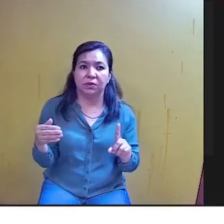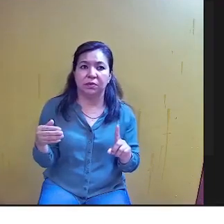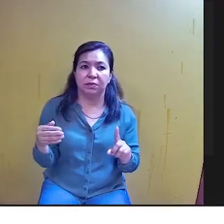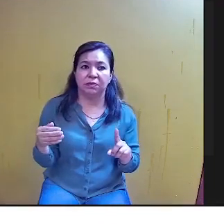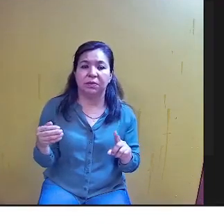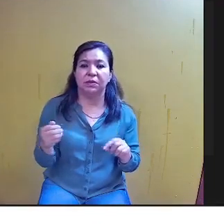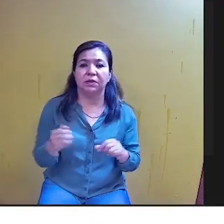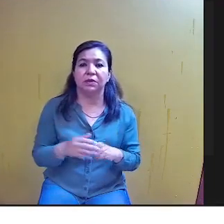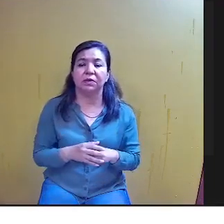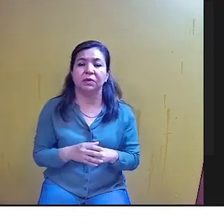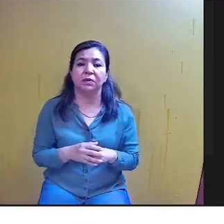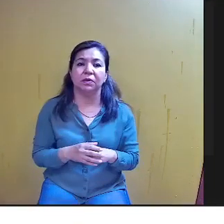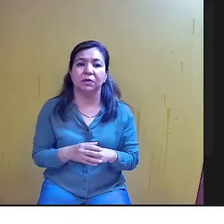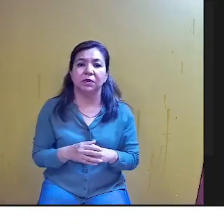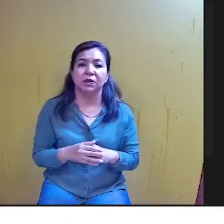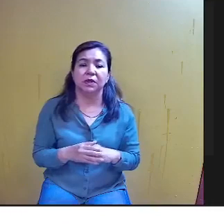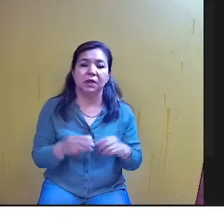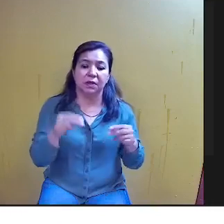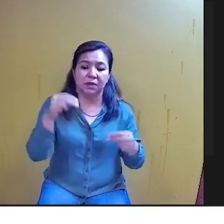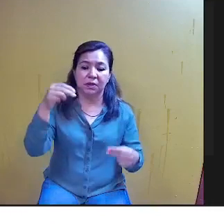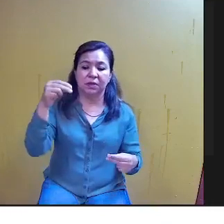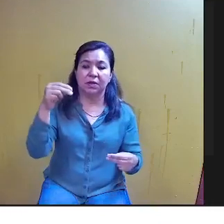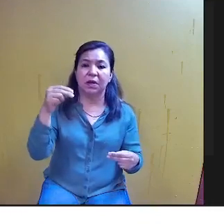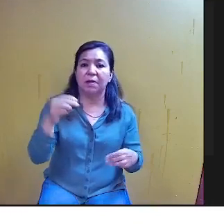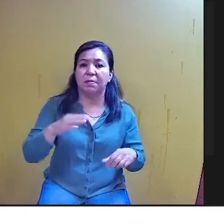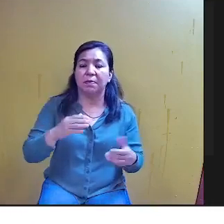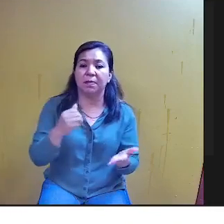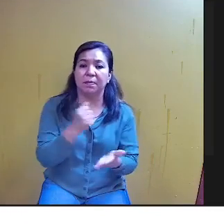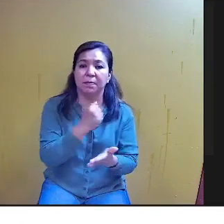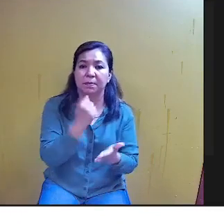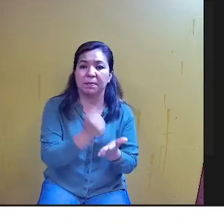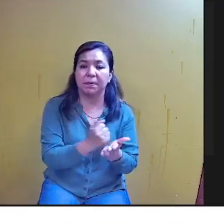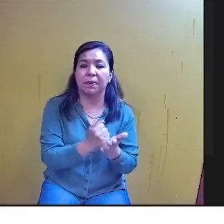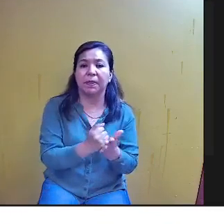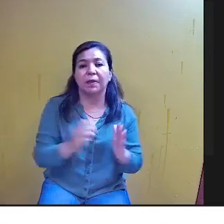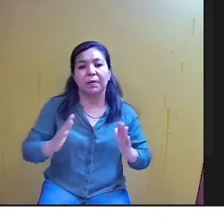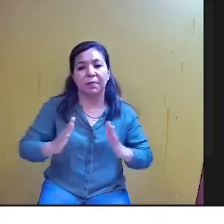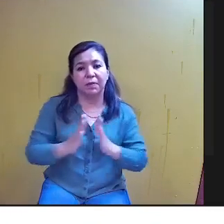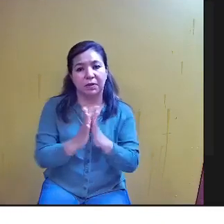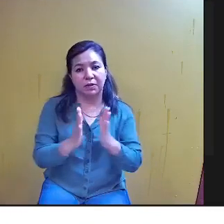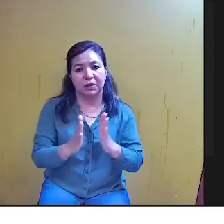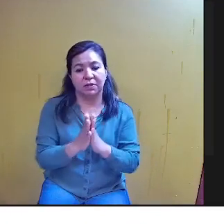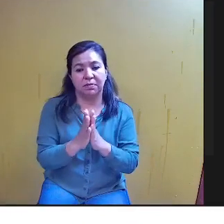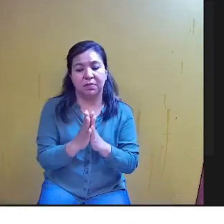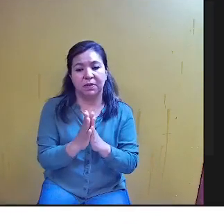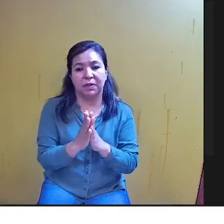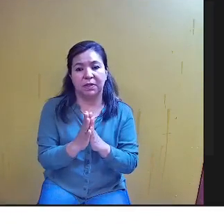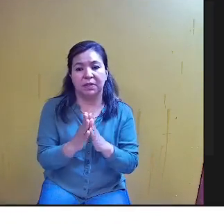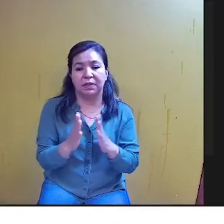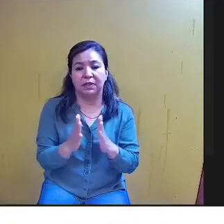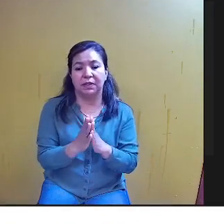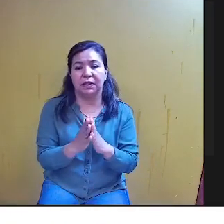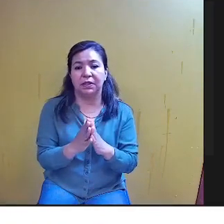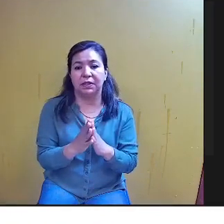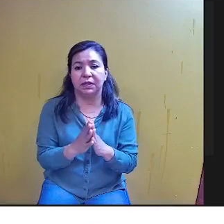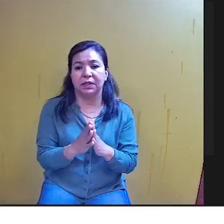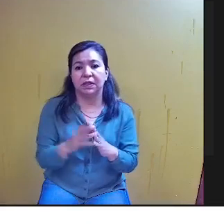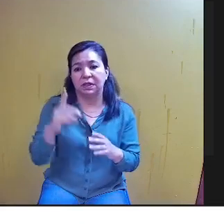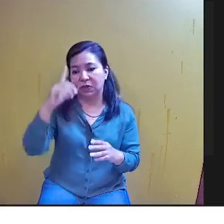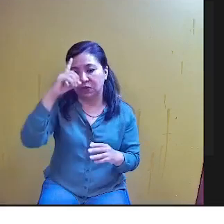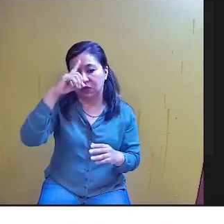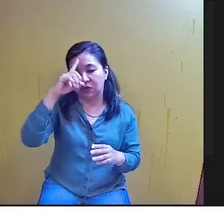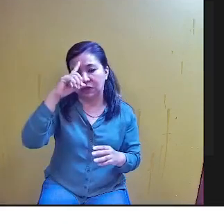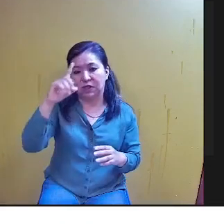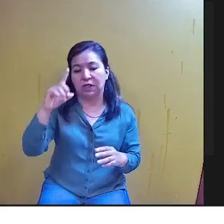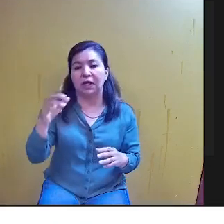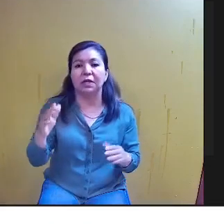08-09-2023, emisión de convocatoria a consejerías, en los que previamente se determinó la forma en que se integraría el Consejo Distrital 12,